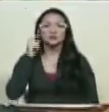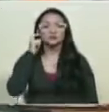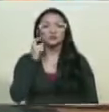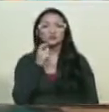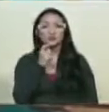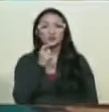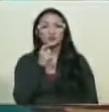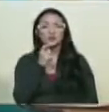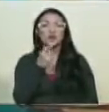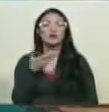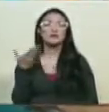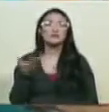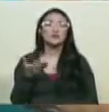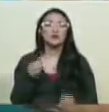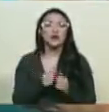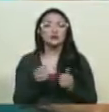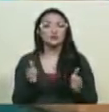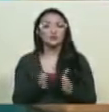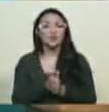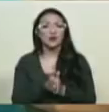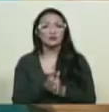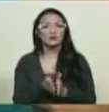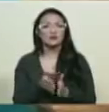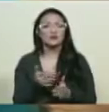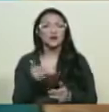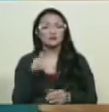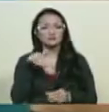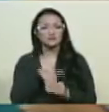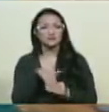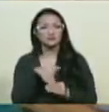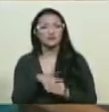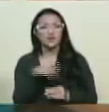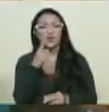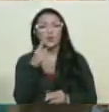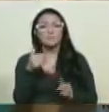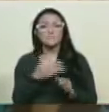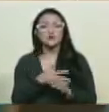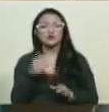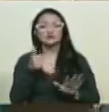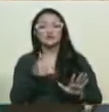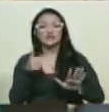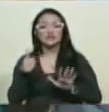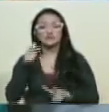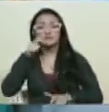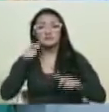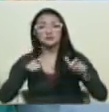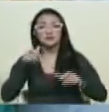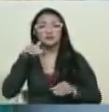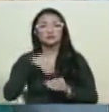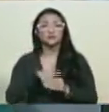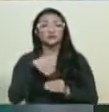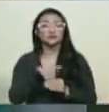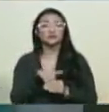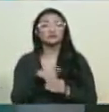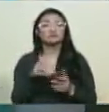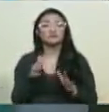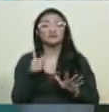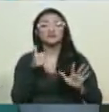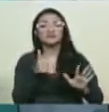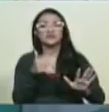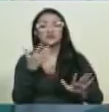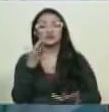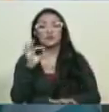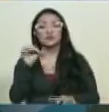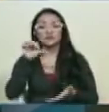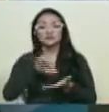Es importante resaltar que el estado de Anzoátegui cuenta con un padrón electoral de 1.066.000 electores, así como 650